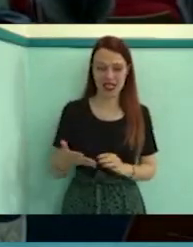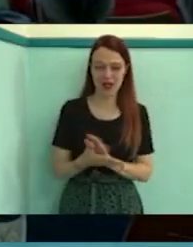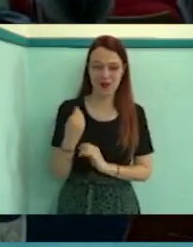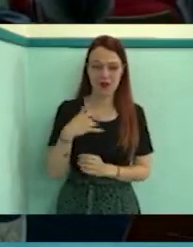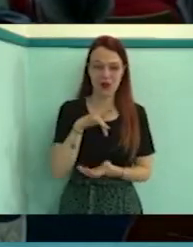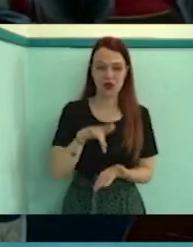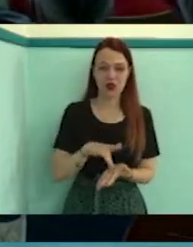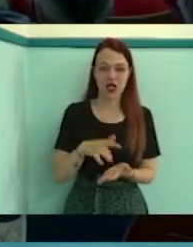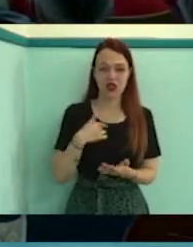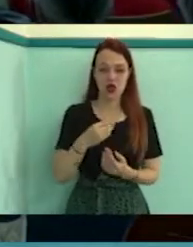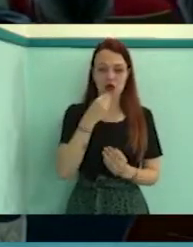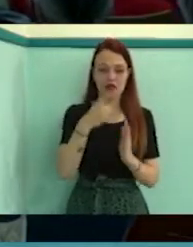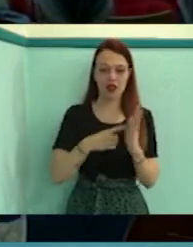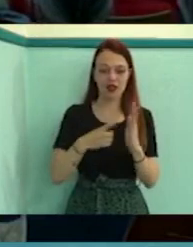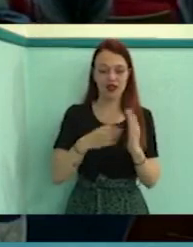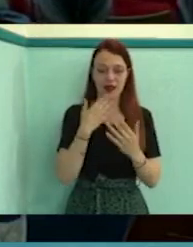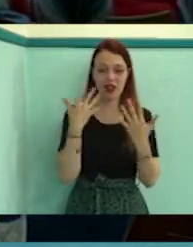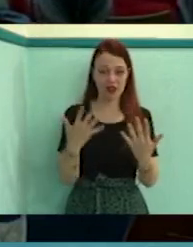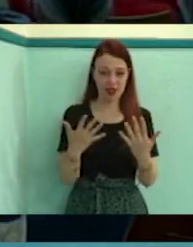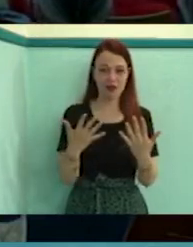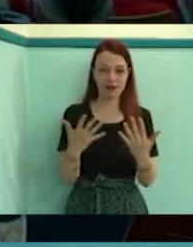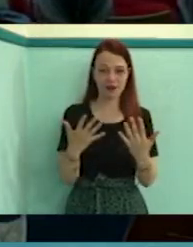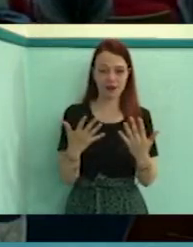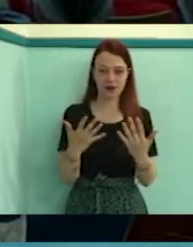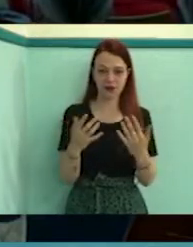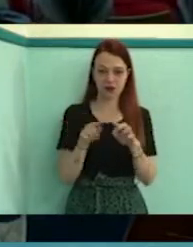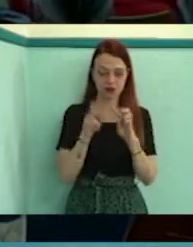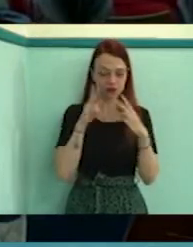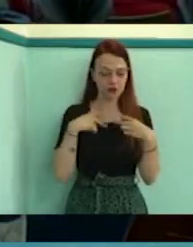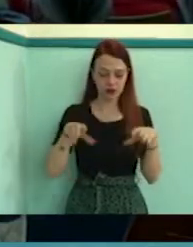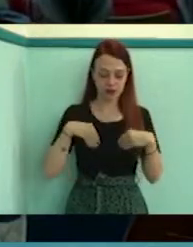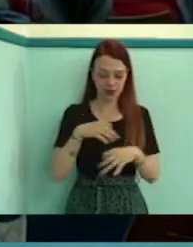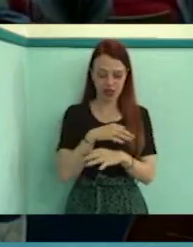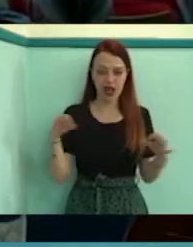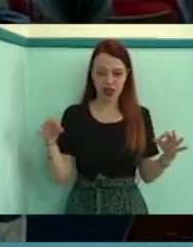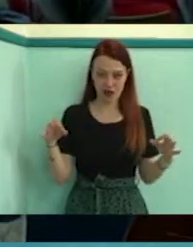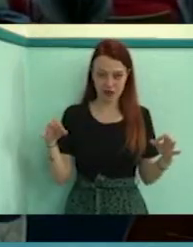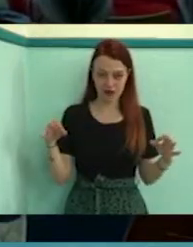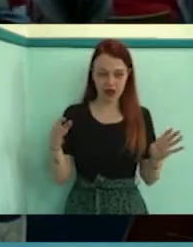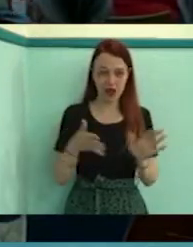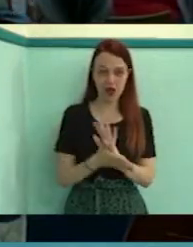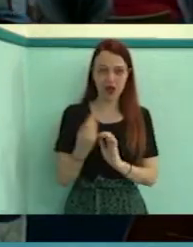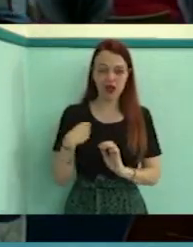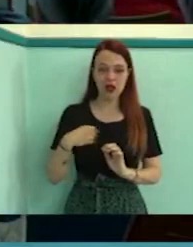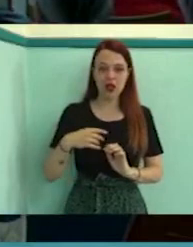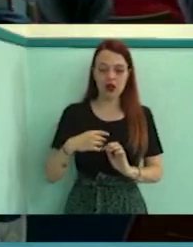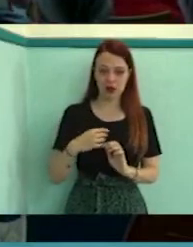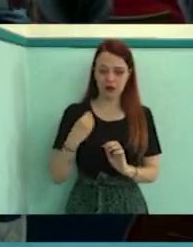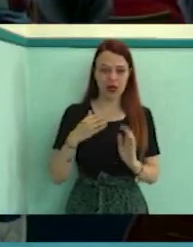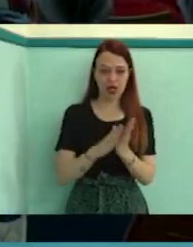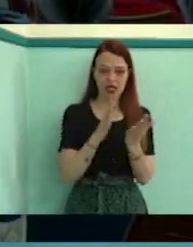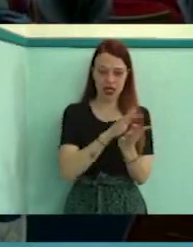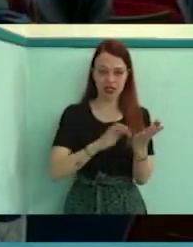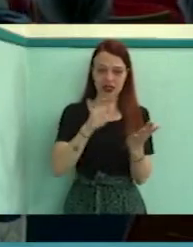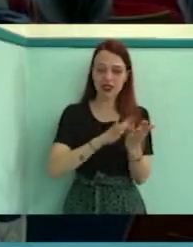dietas desde los 10 años aproximadamente y sin aceptarme a mí misma entonces cada una de las letras que leía en